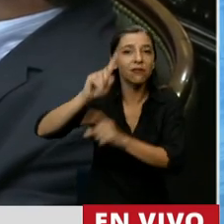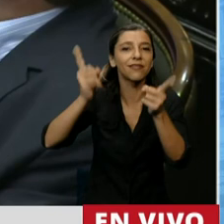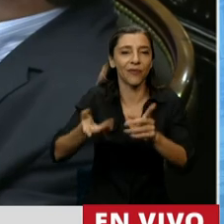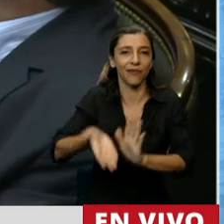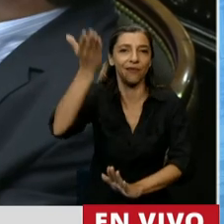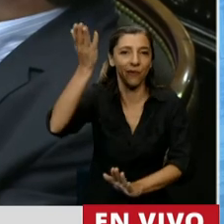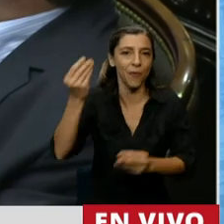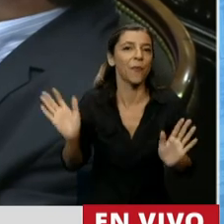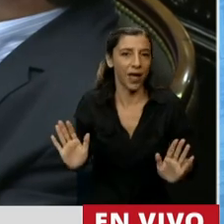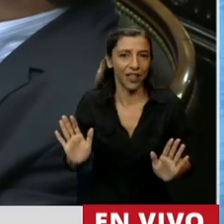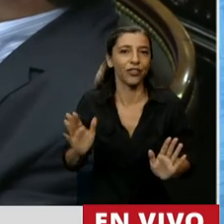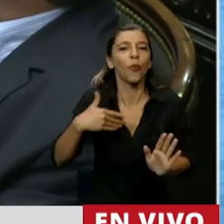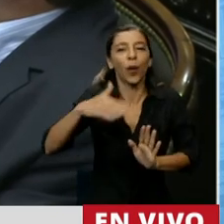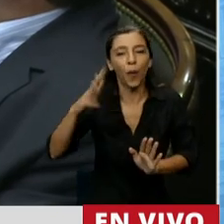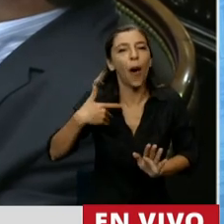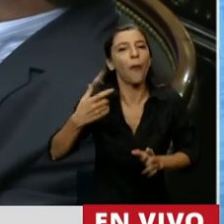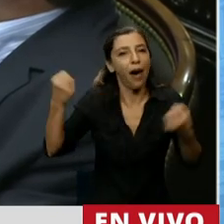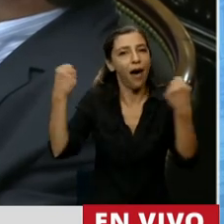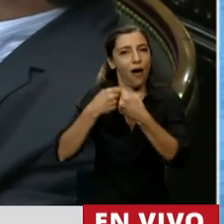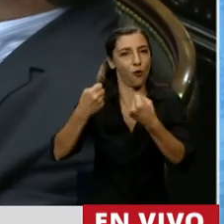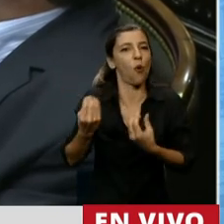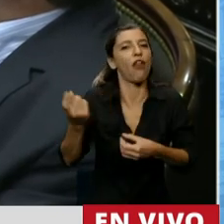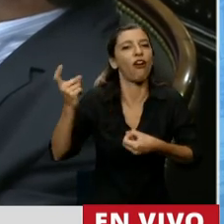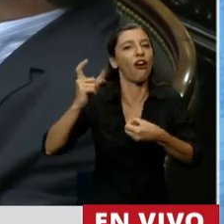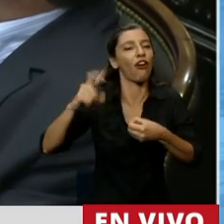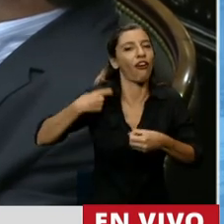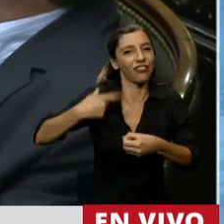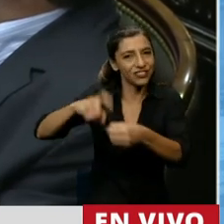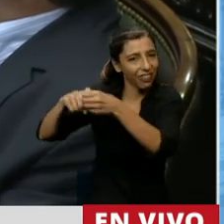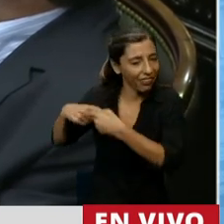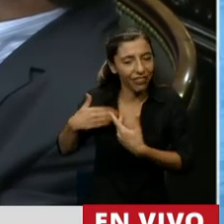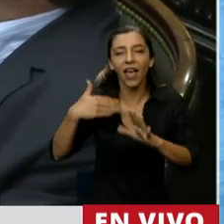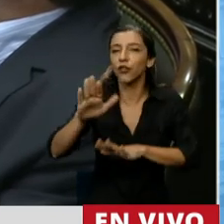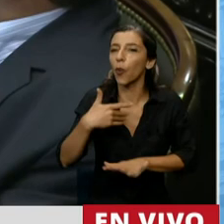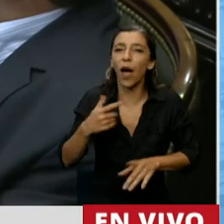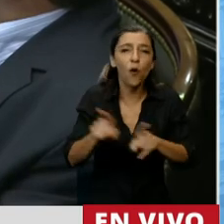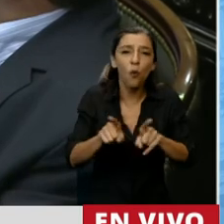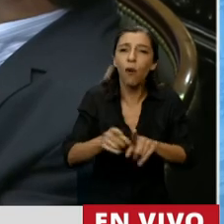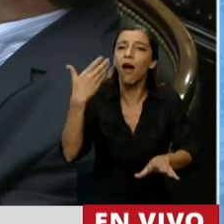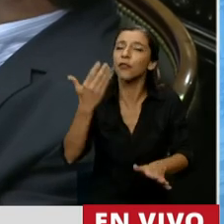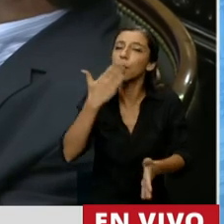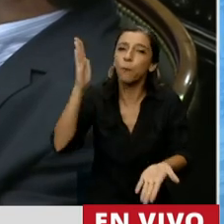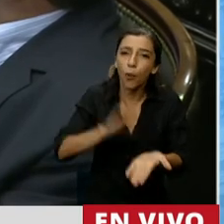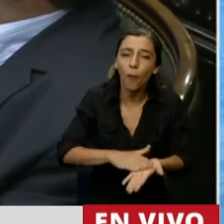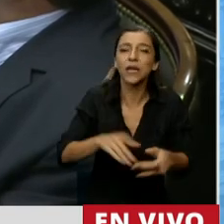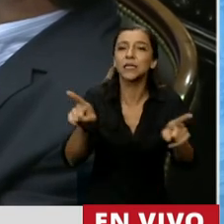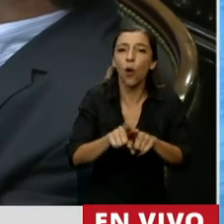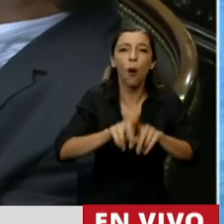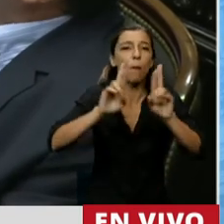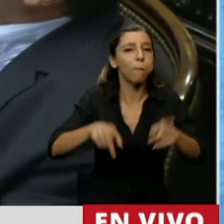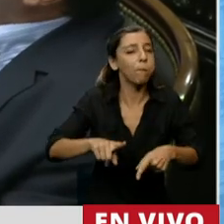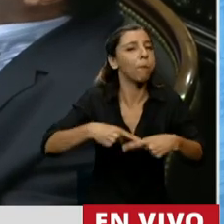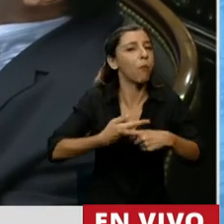gobierno argentino va a llevar adelante de acuerdo a lo que ha prometido, de acuerdo a lo que estaba en su programa y de acuerdo a lo que viene